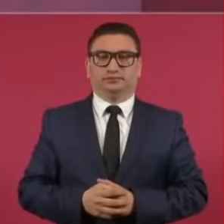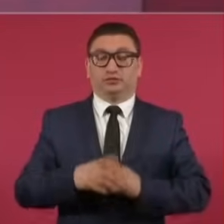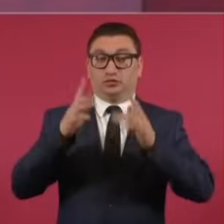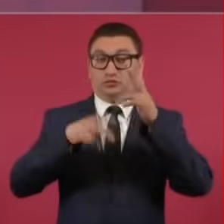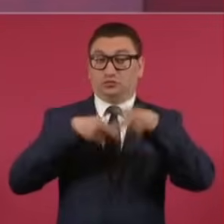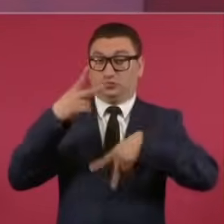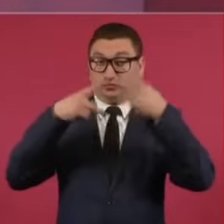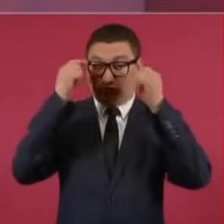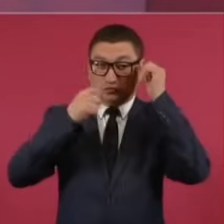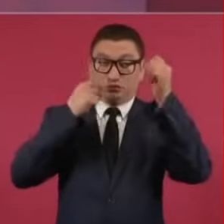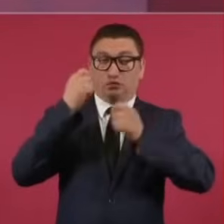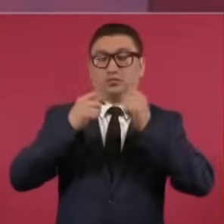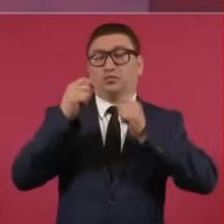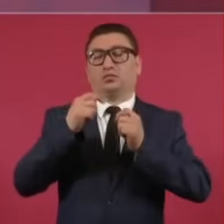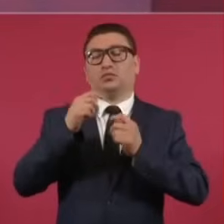turismo político,